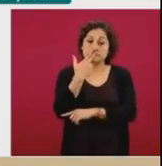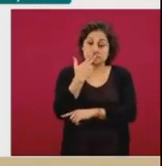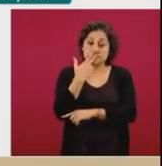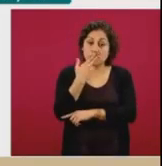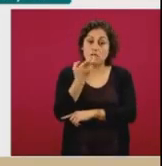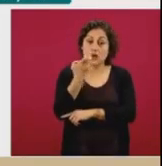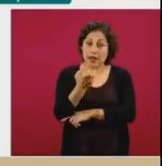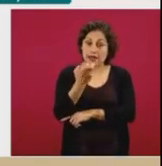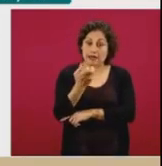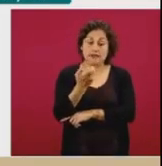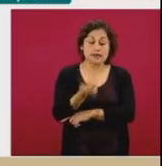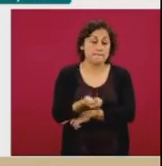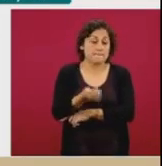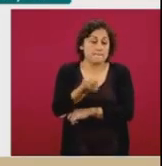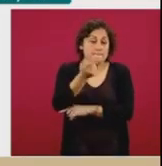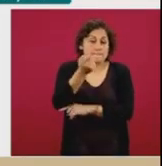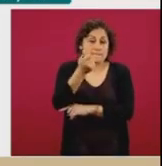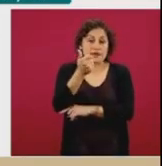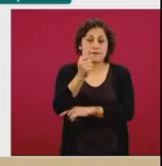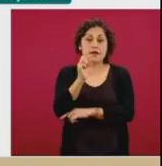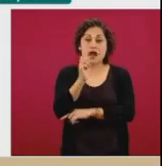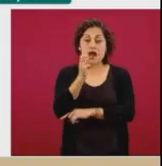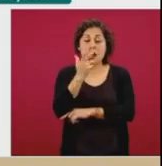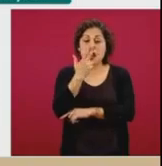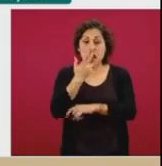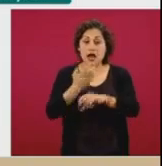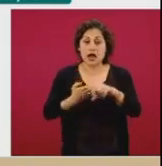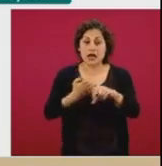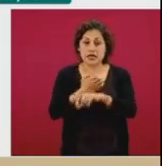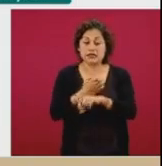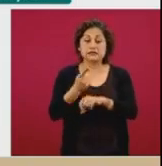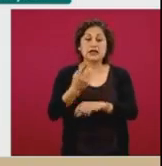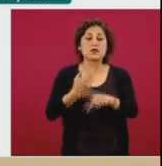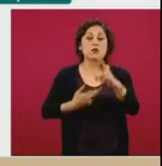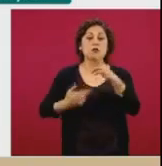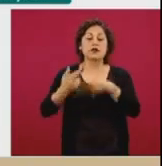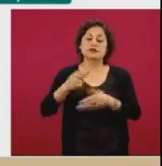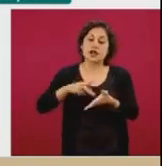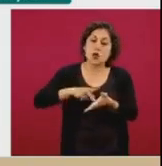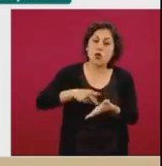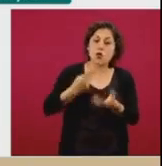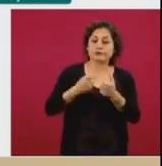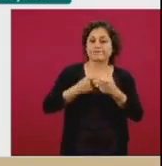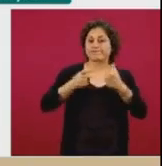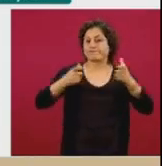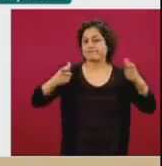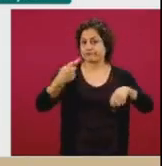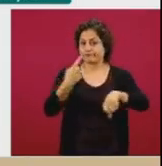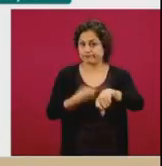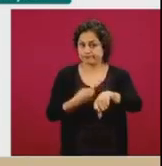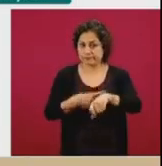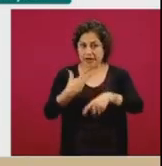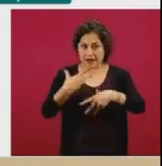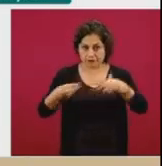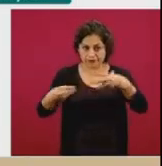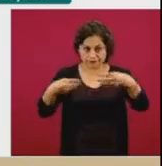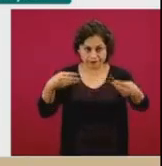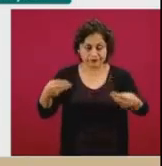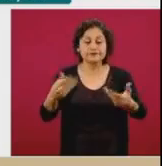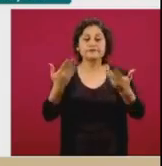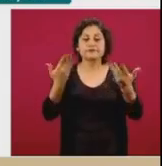entidad de la República en regresar al nivel máximo de riesgo. Se están haciendo desde hace